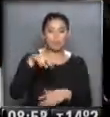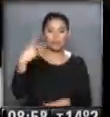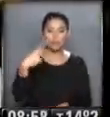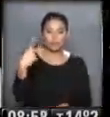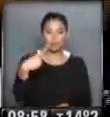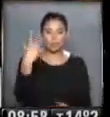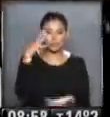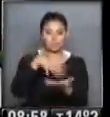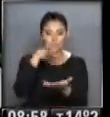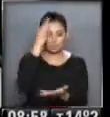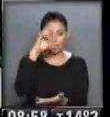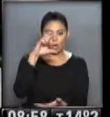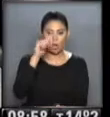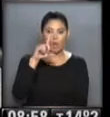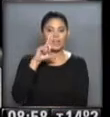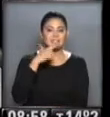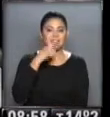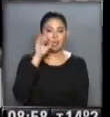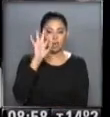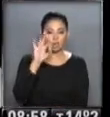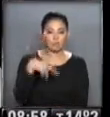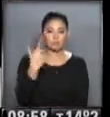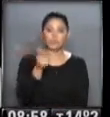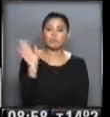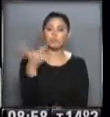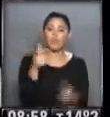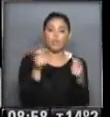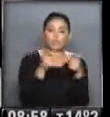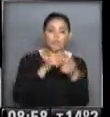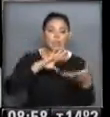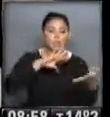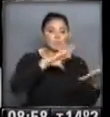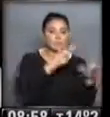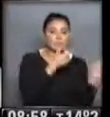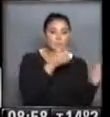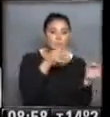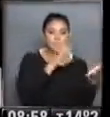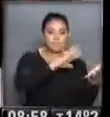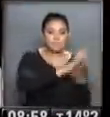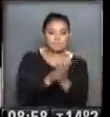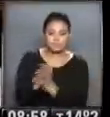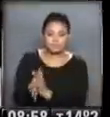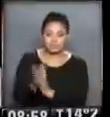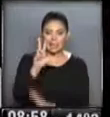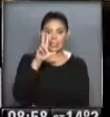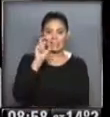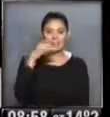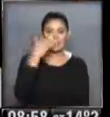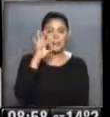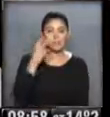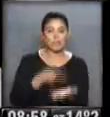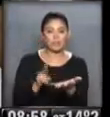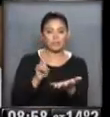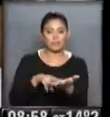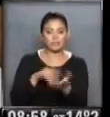programados en el Teatro Coliseo. Primero fue para el 31 de mayo, todas las entradas vendidas, hay una nueva fecha el 30 de mayo, y además previo a una larga